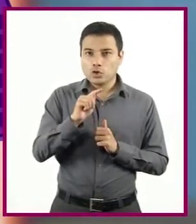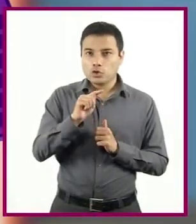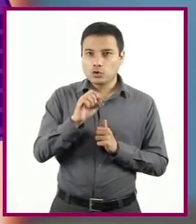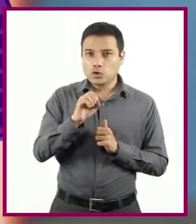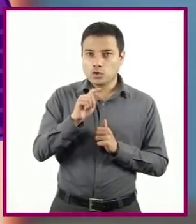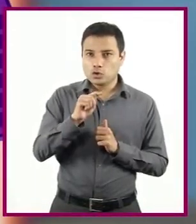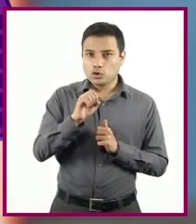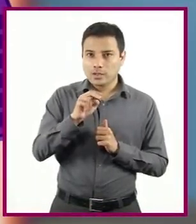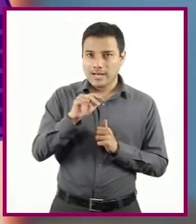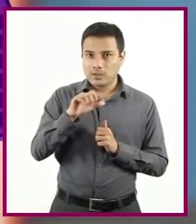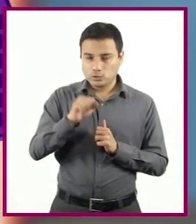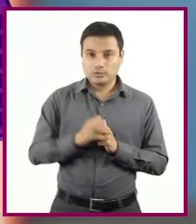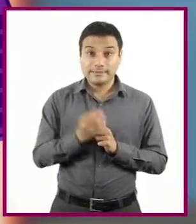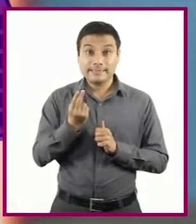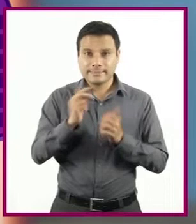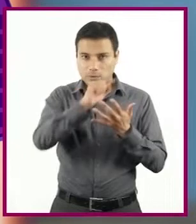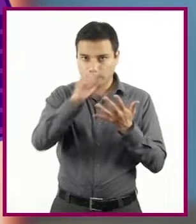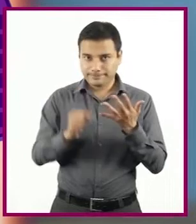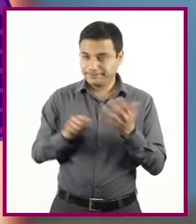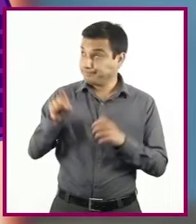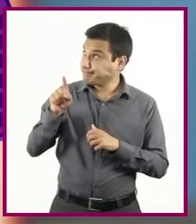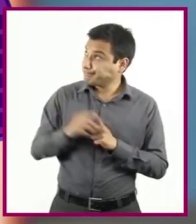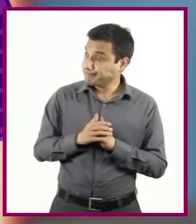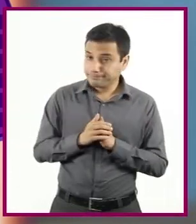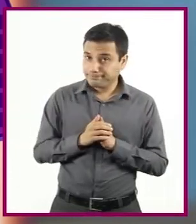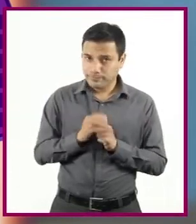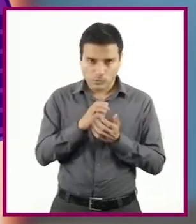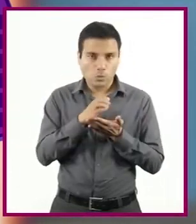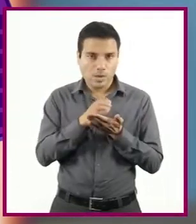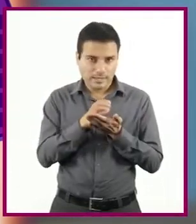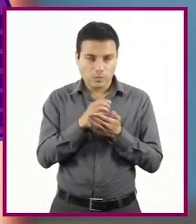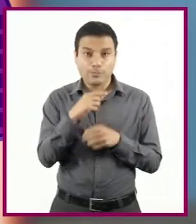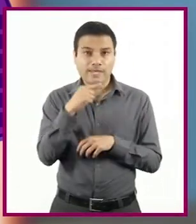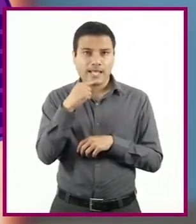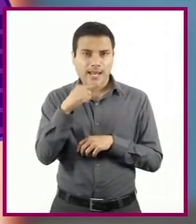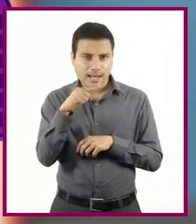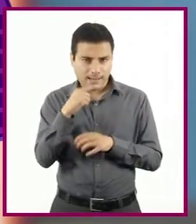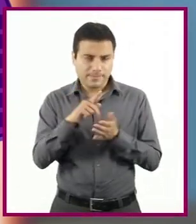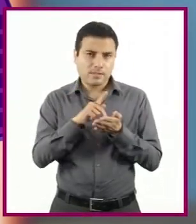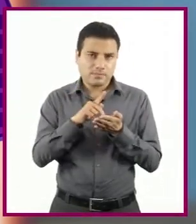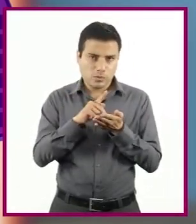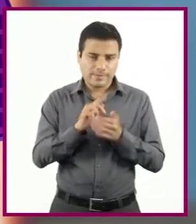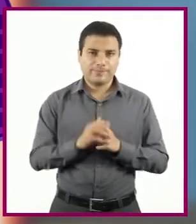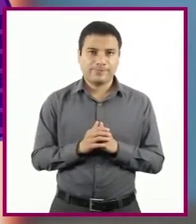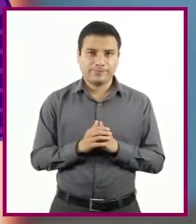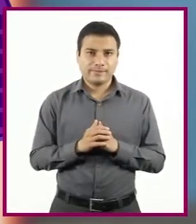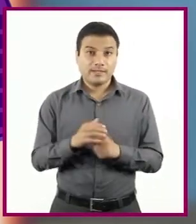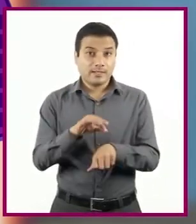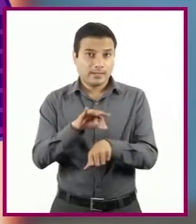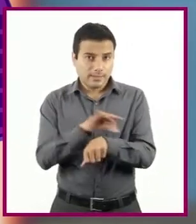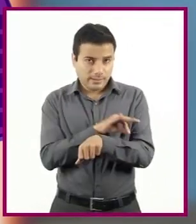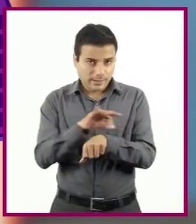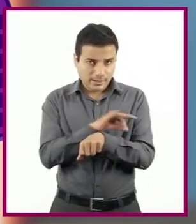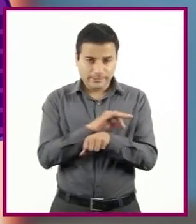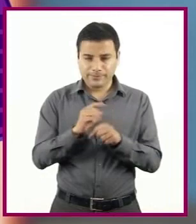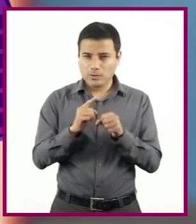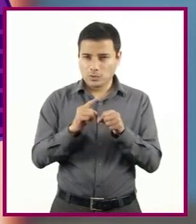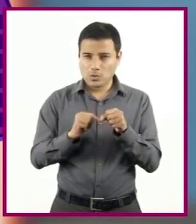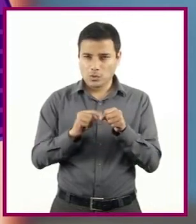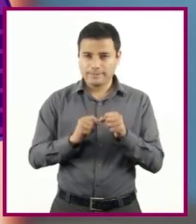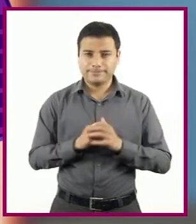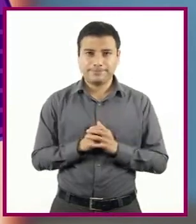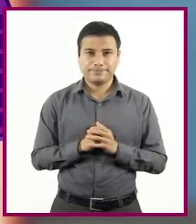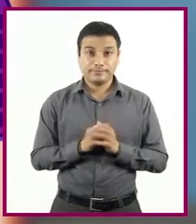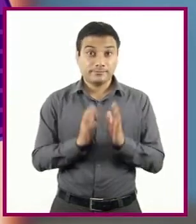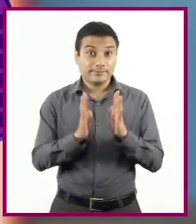materiales: cuaderno para hacer anotaciones, lápiz o bolígrafo, regla y colores.